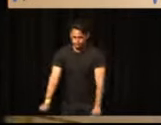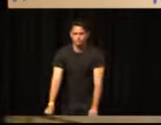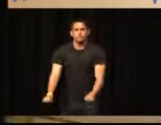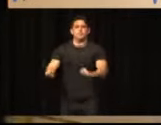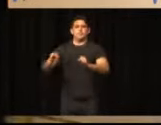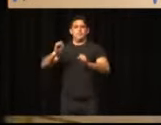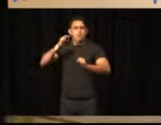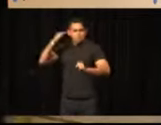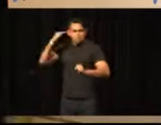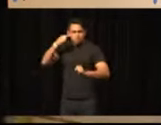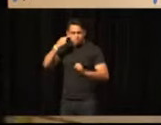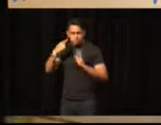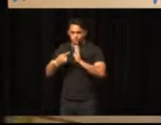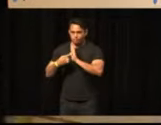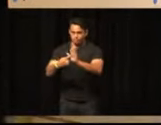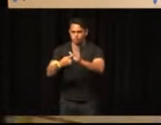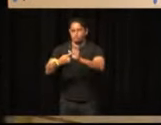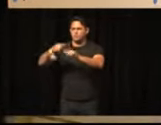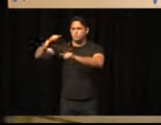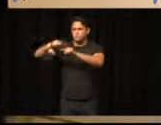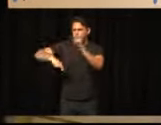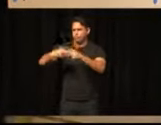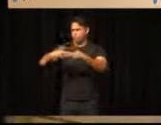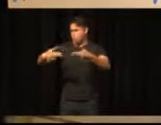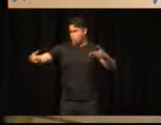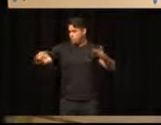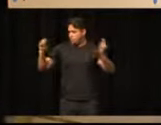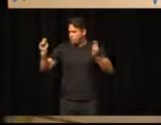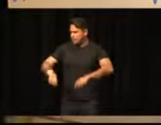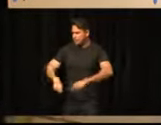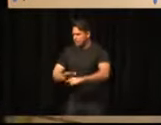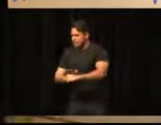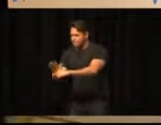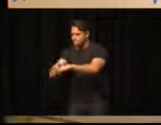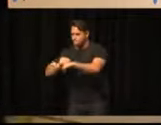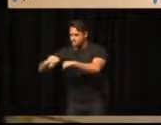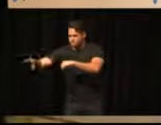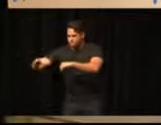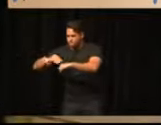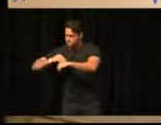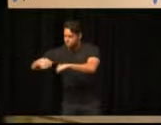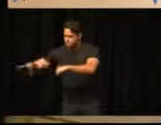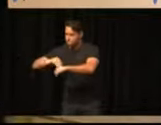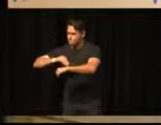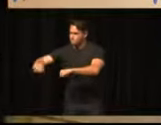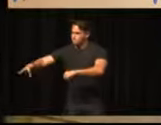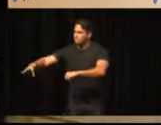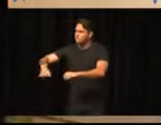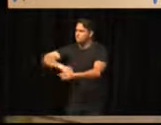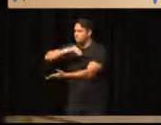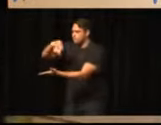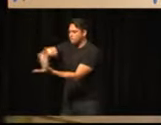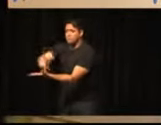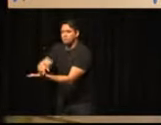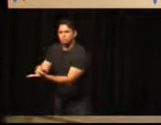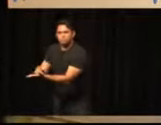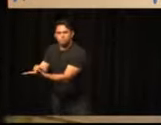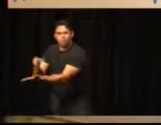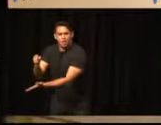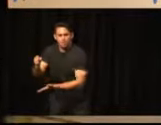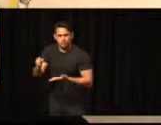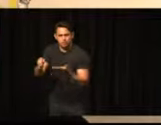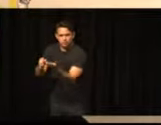sistematización de indicadores y de instrumentos donde yo puedo alimentar la base de esa práctica. La